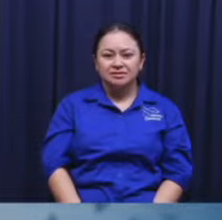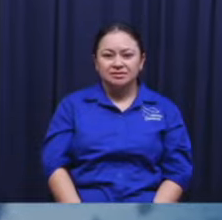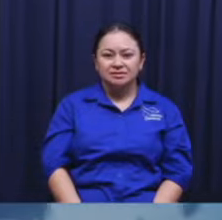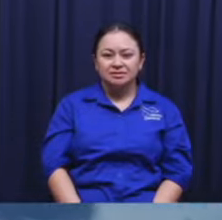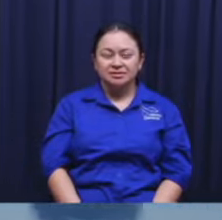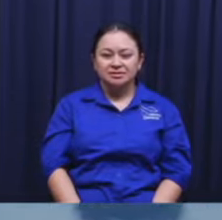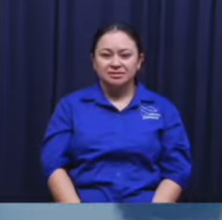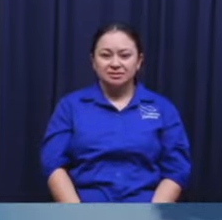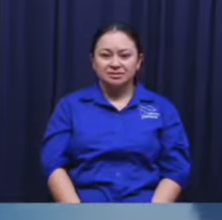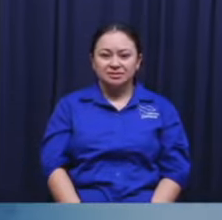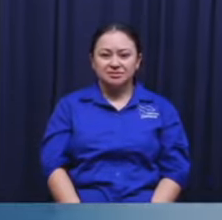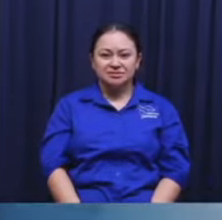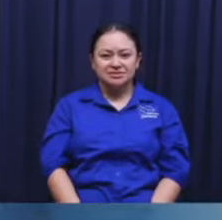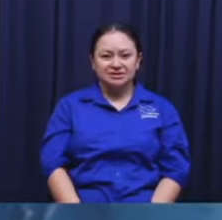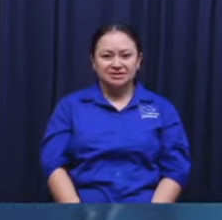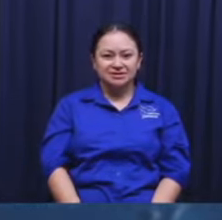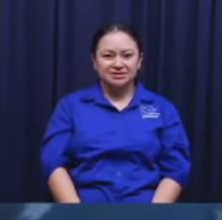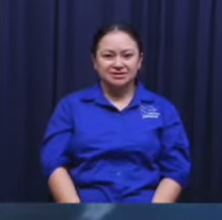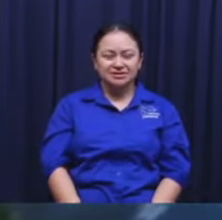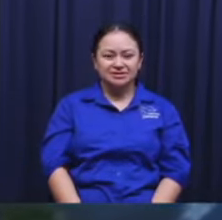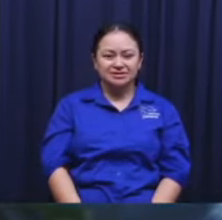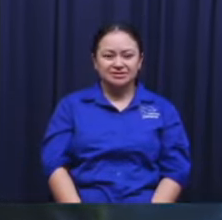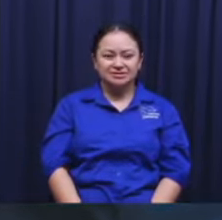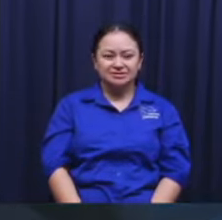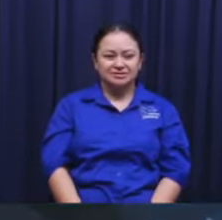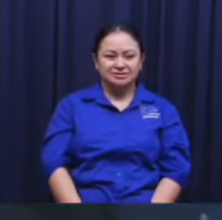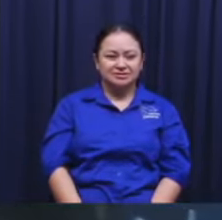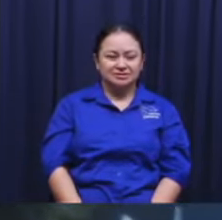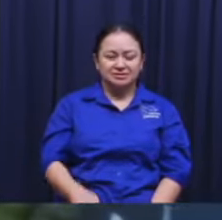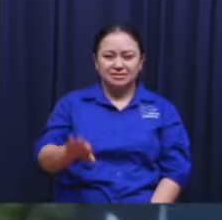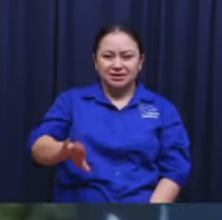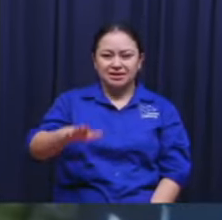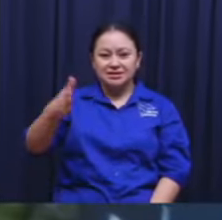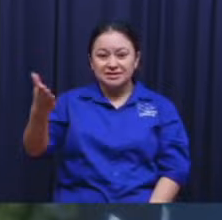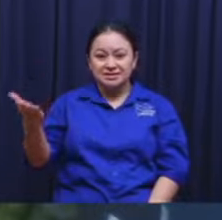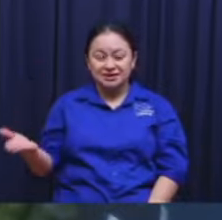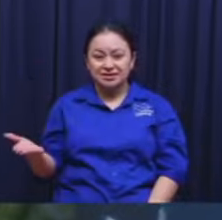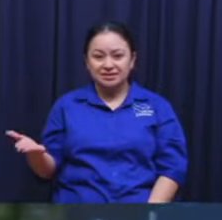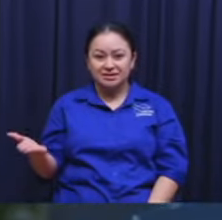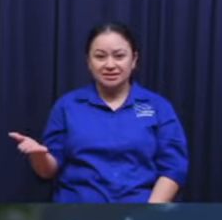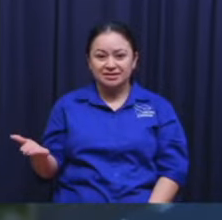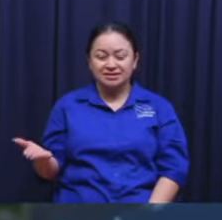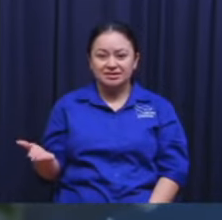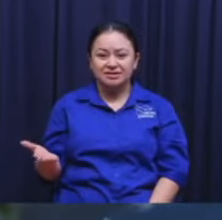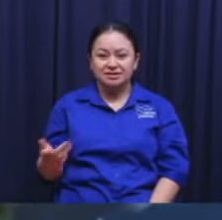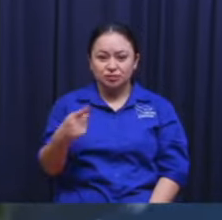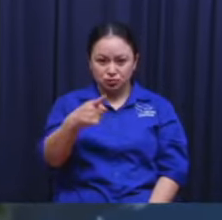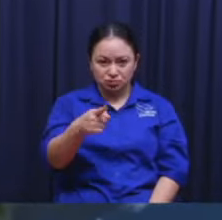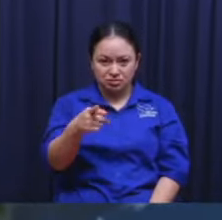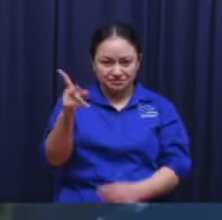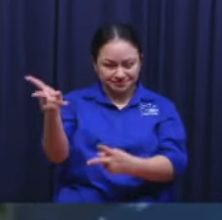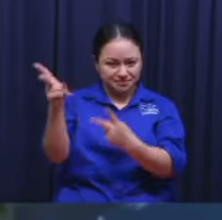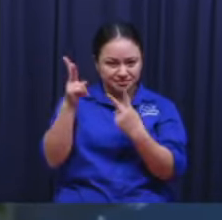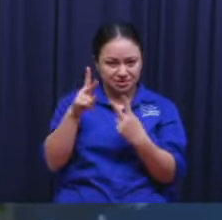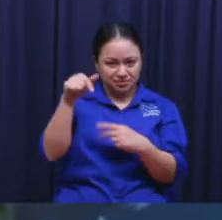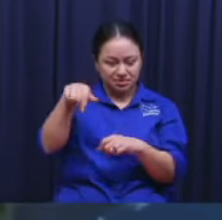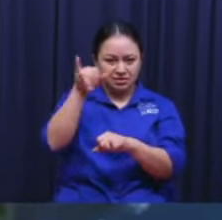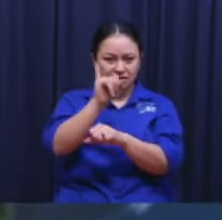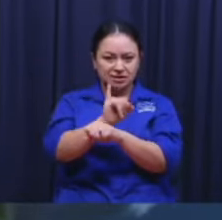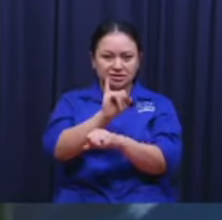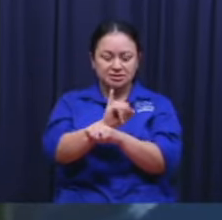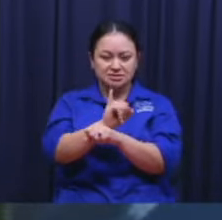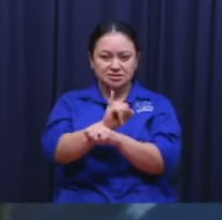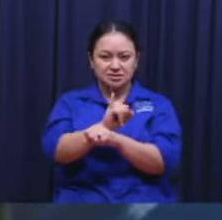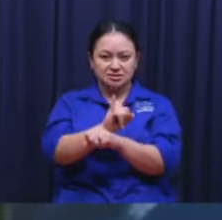creo que fue ayer, cuando terminó, tal vez no vino usted. ¿Cuántos vinieron ayer? Y todos los